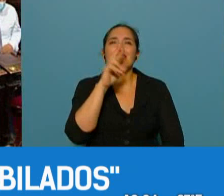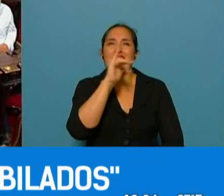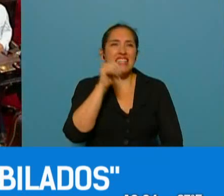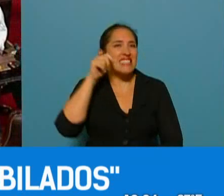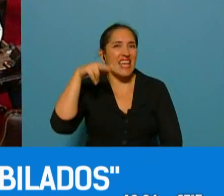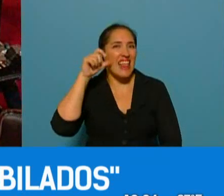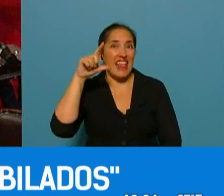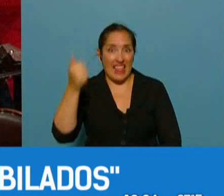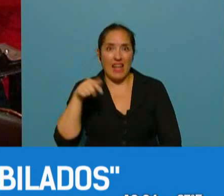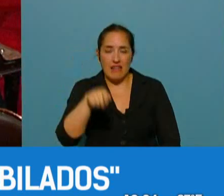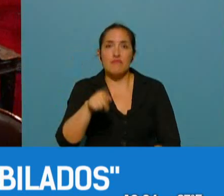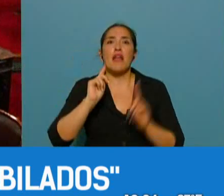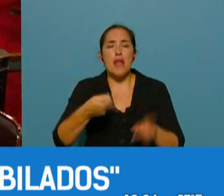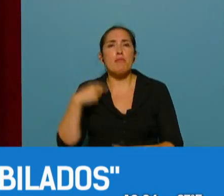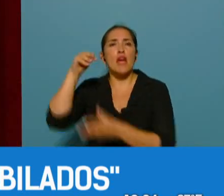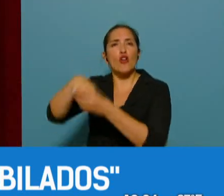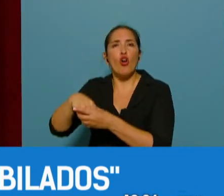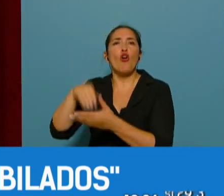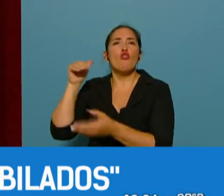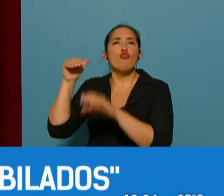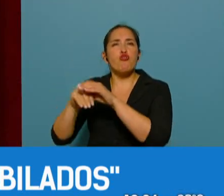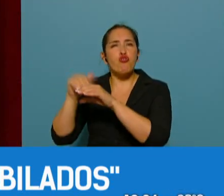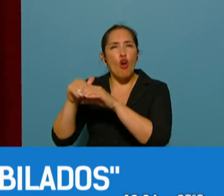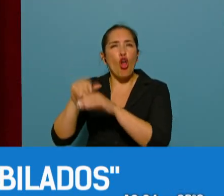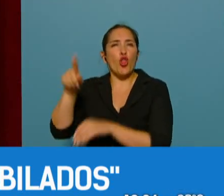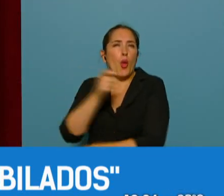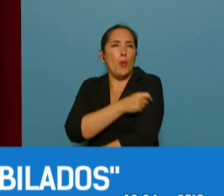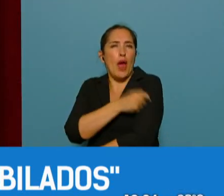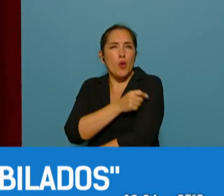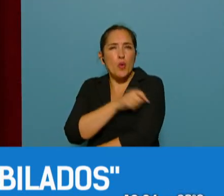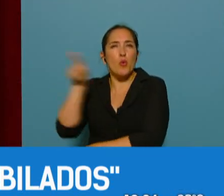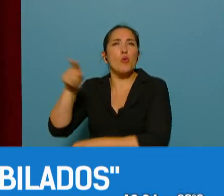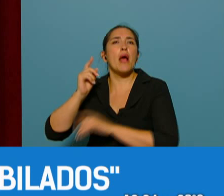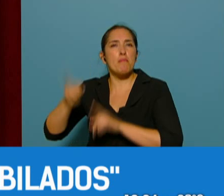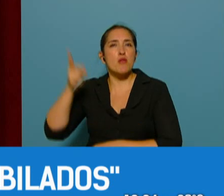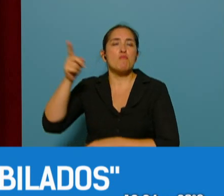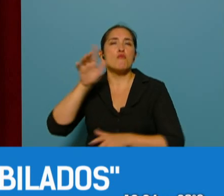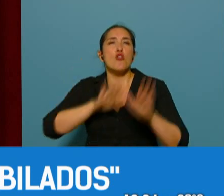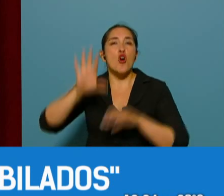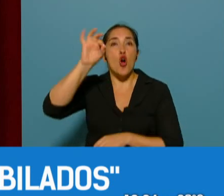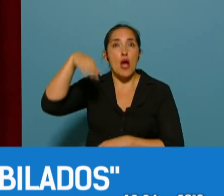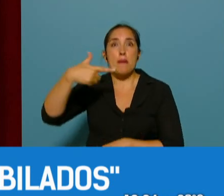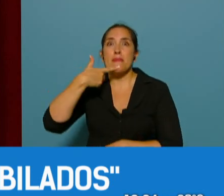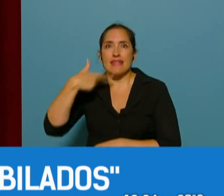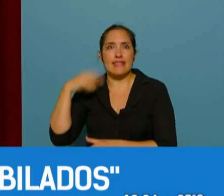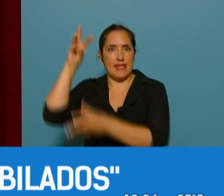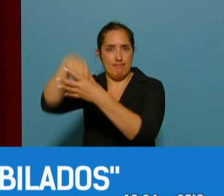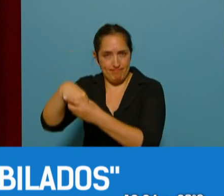en COVAX, el Fondo para la Provisión Organizada y Solidaria de Vacunas, promovido por la Organización Mundial de la